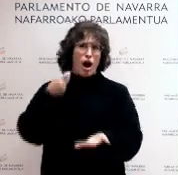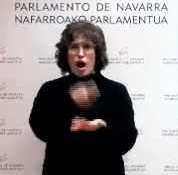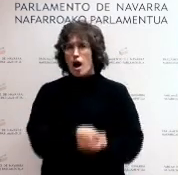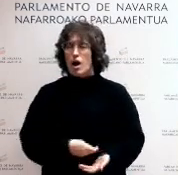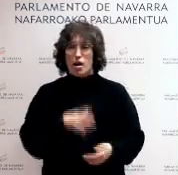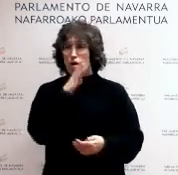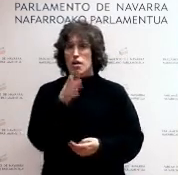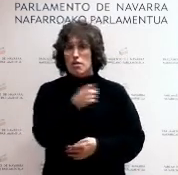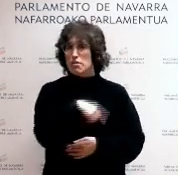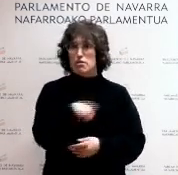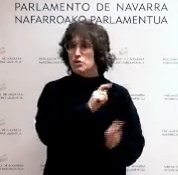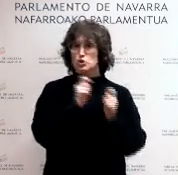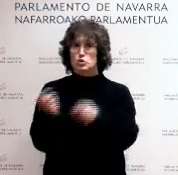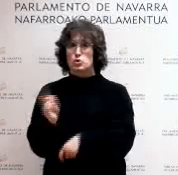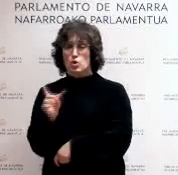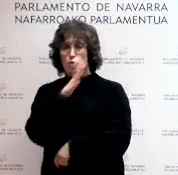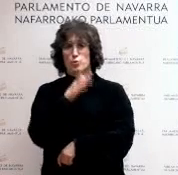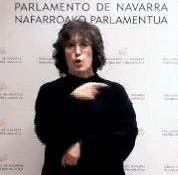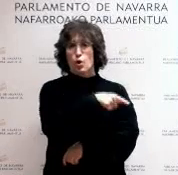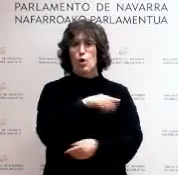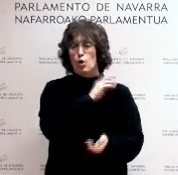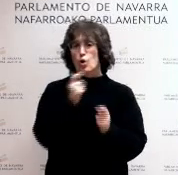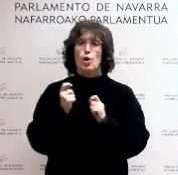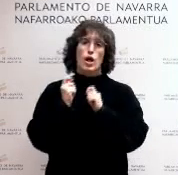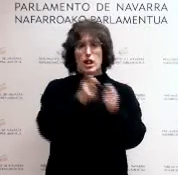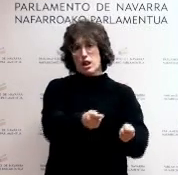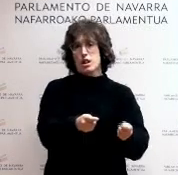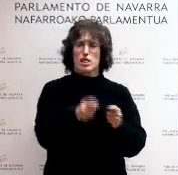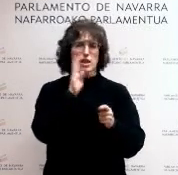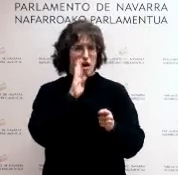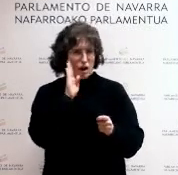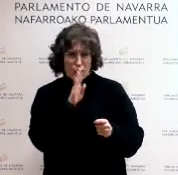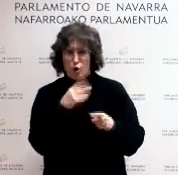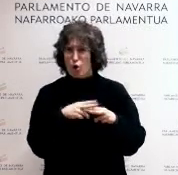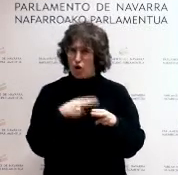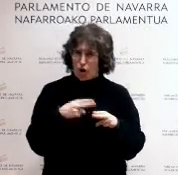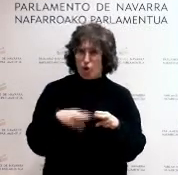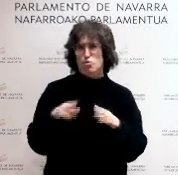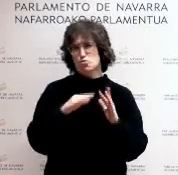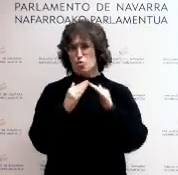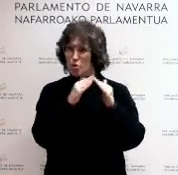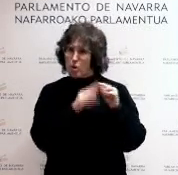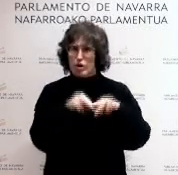las han adjudicado a una trama corrupta. Es que les debería dar vergüenza.